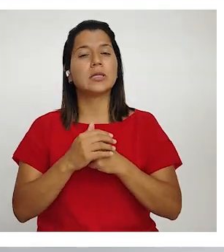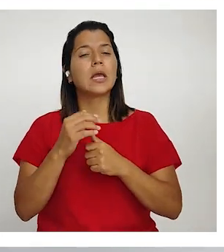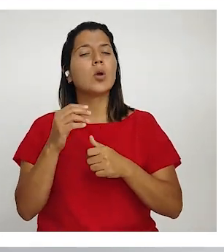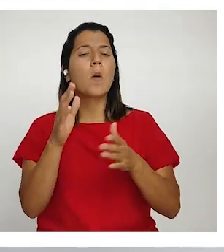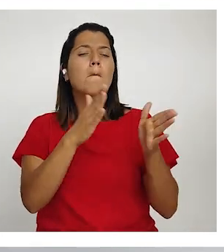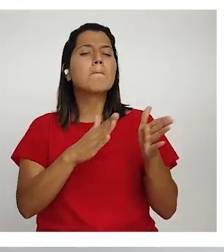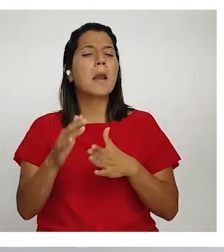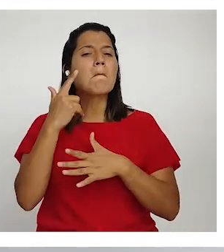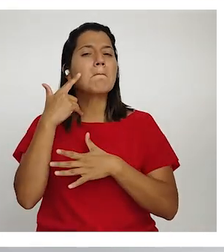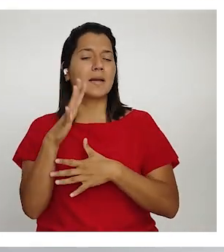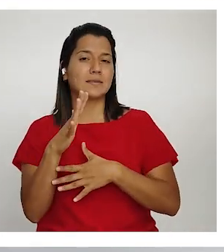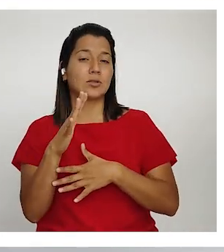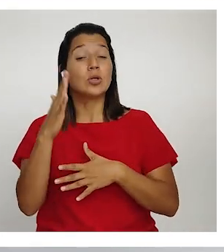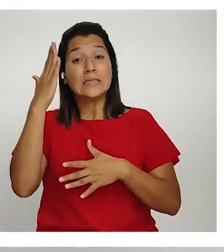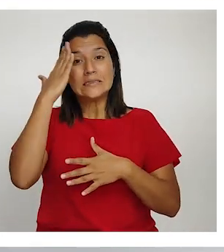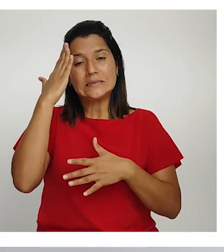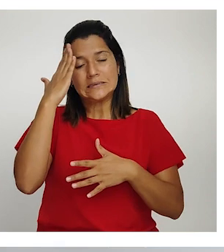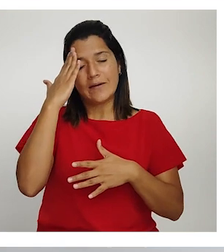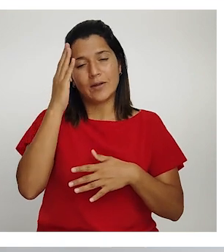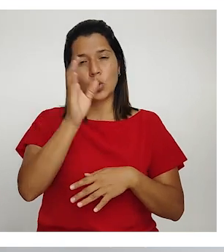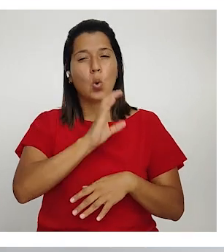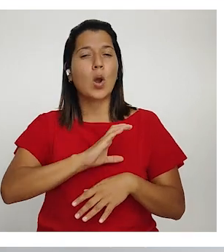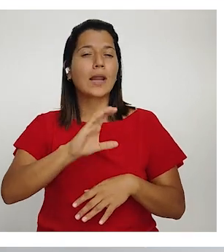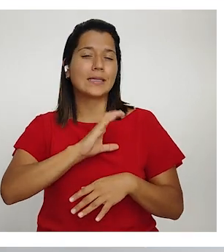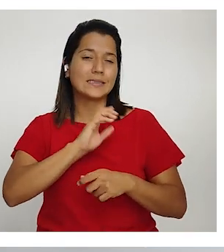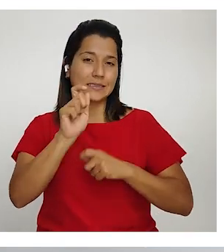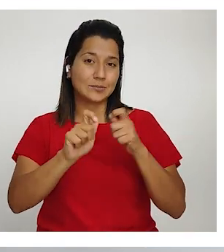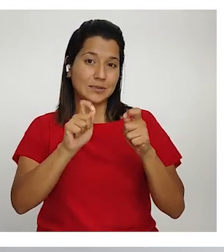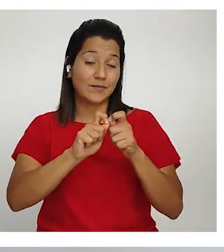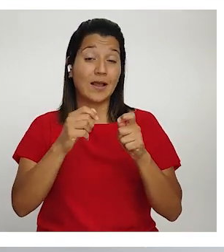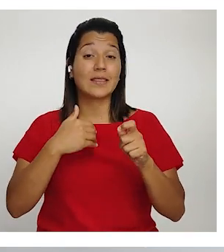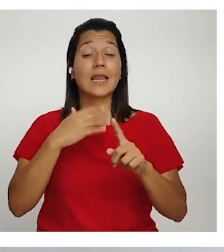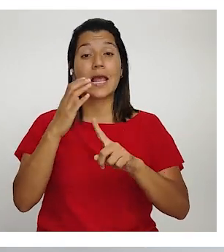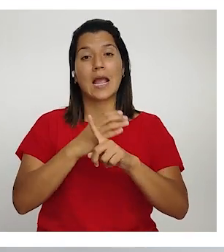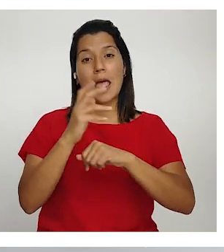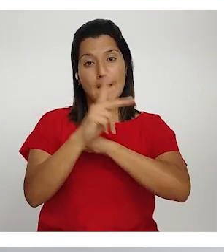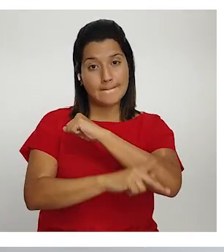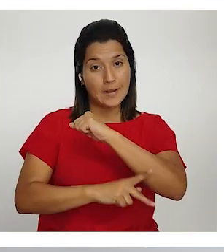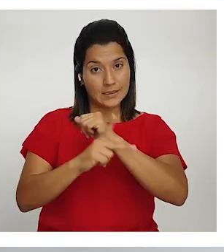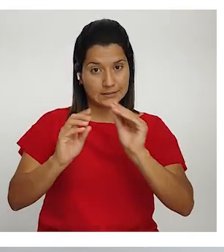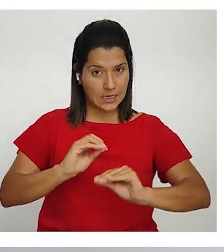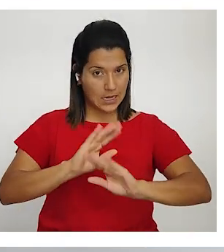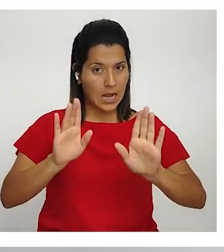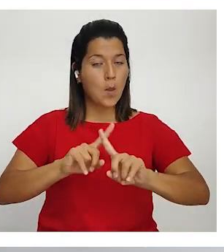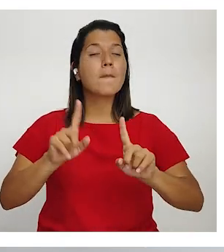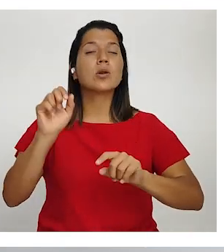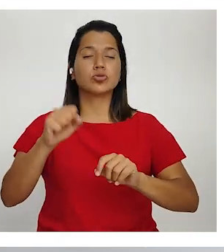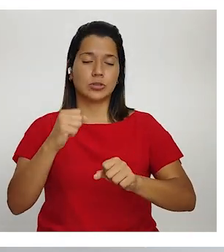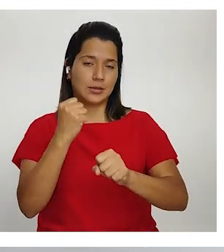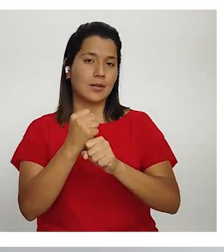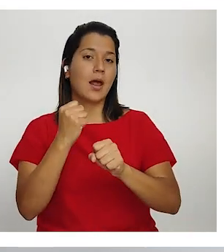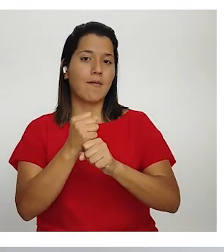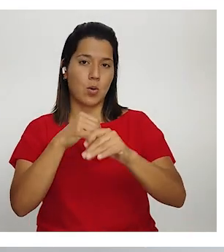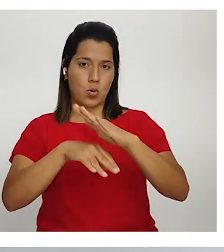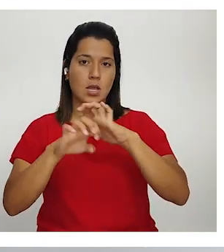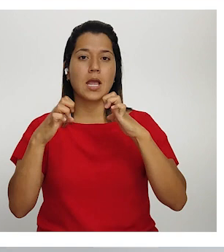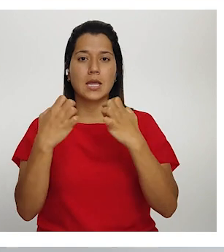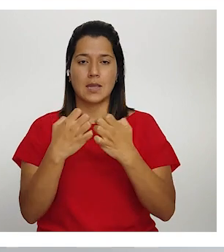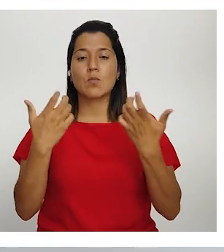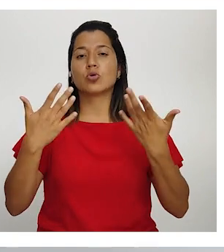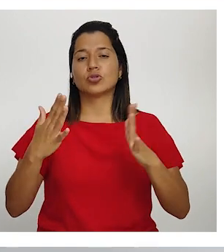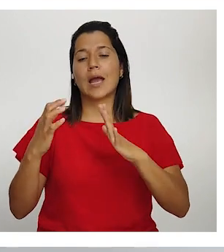en cuenta las características primordiales en cada país, por supuesto. Pero sí hay una colaboración, hay una estrategia ya definida